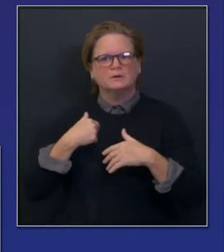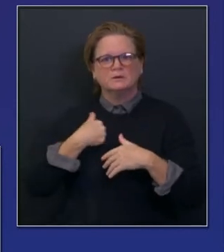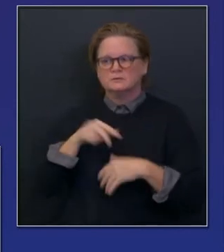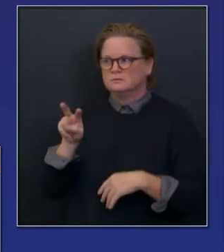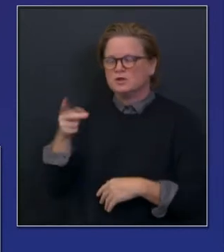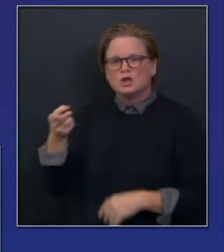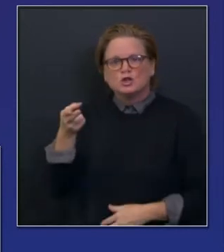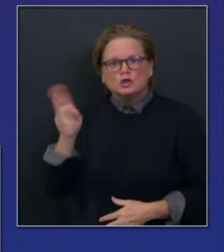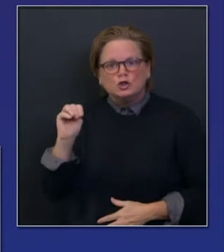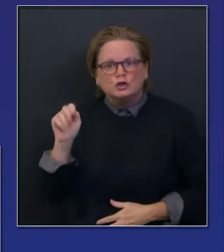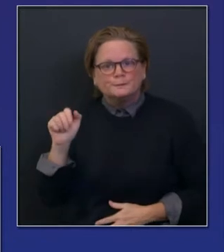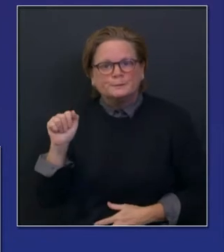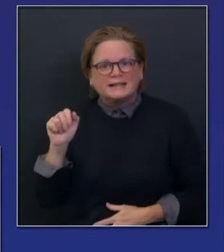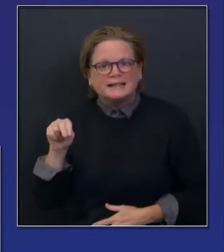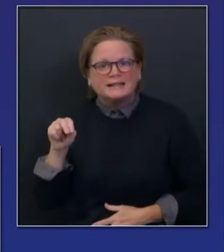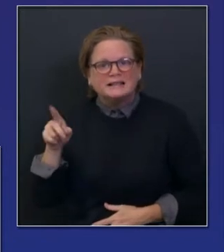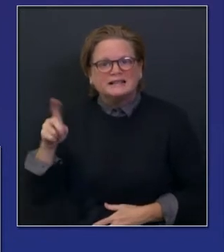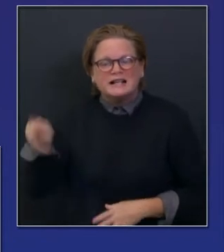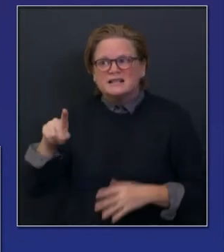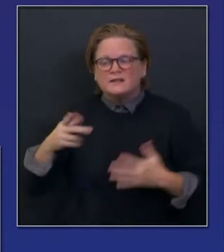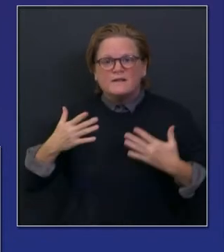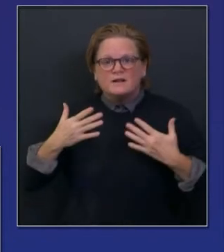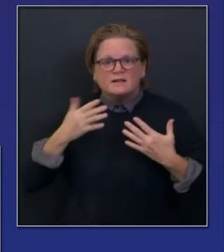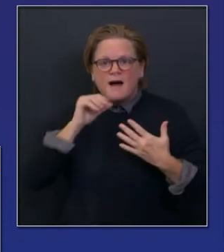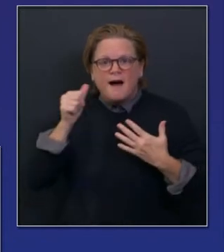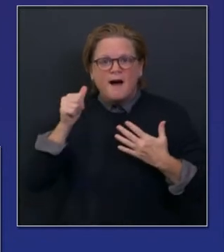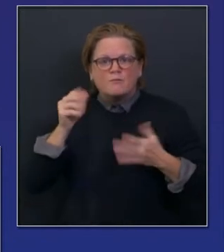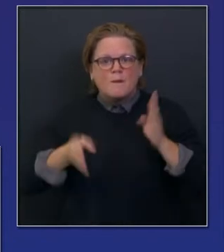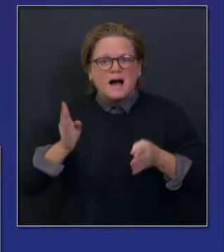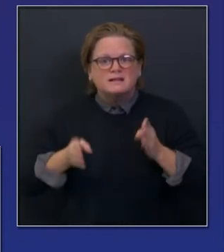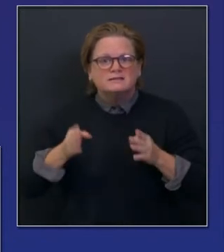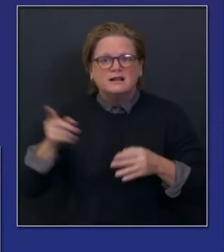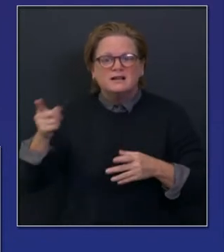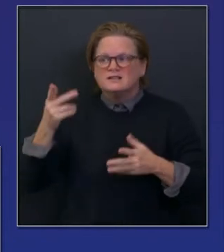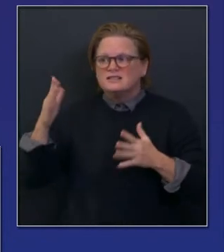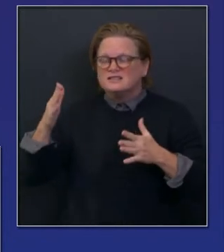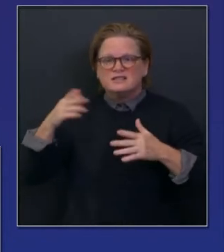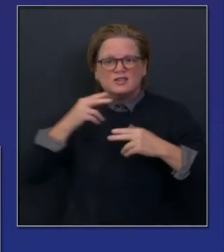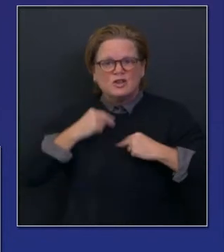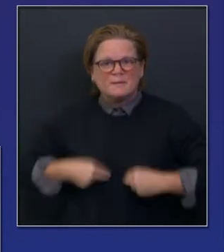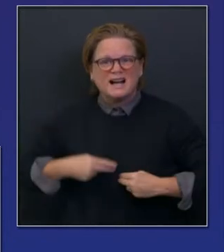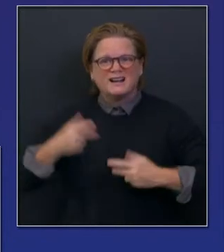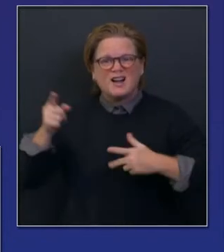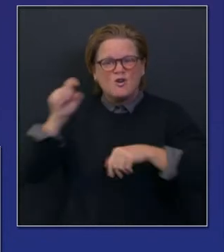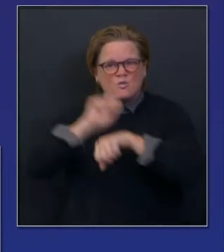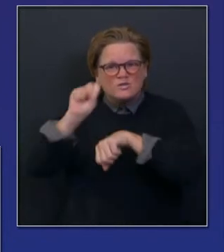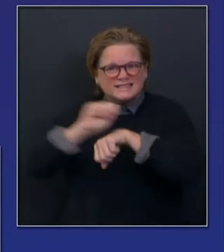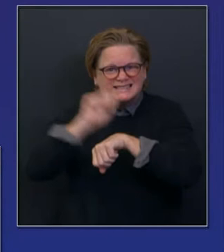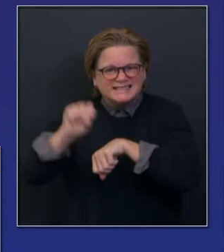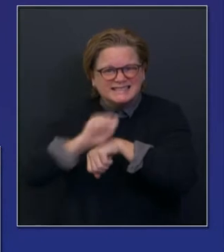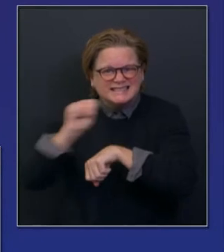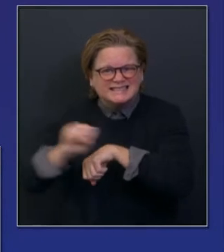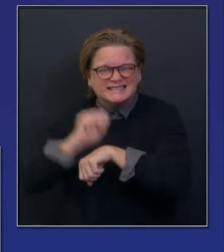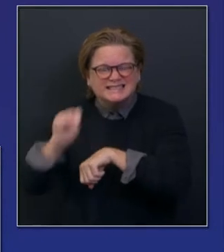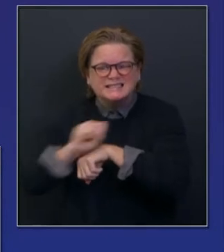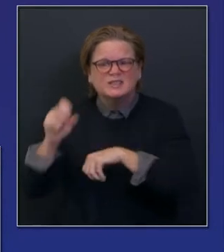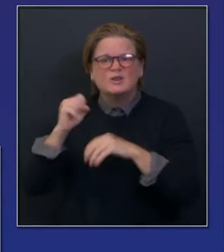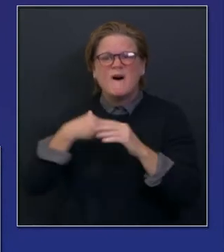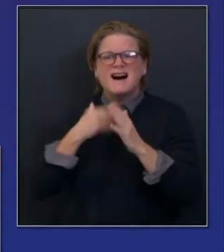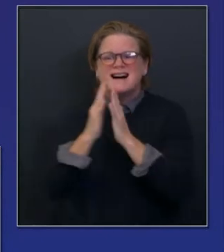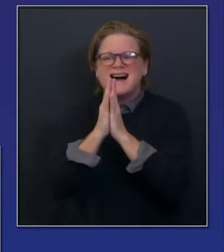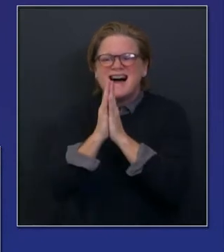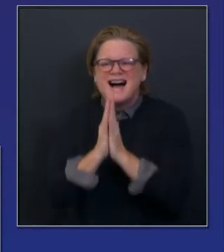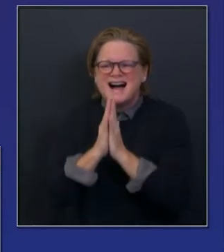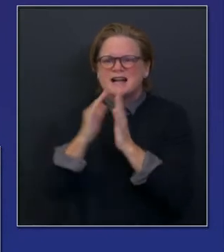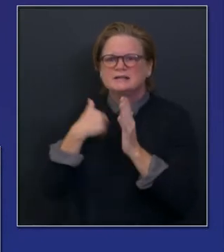trabajadores, primeros socorristas, trabajadores en la vanguardia de la lucha contra la pandemia, enfermeros. Seguimos pidiéndoles